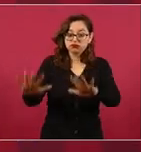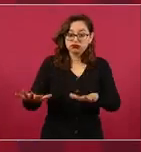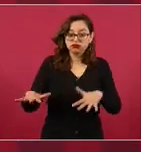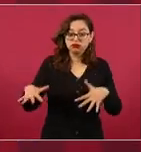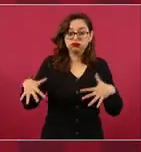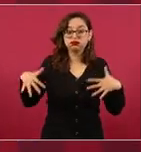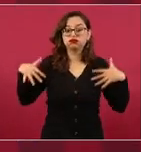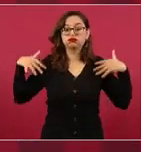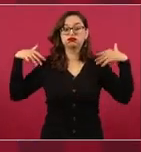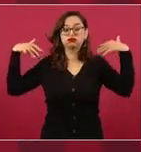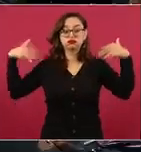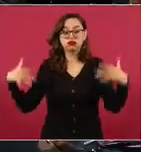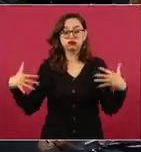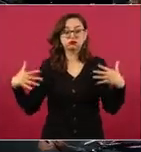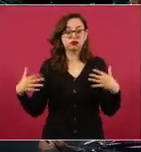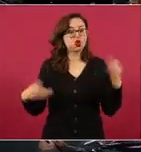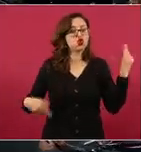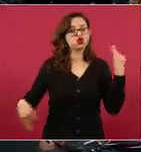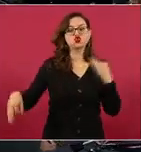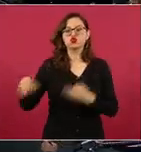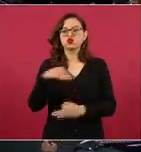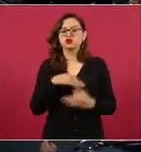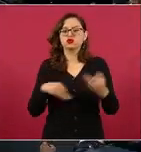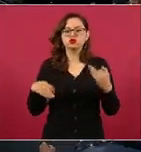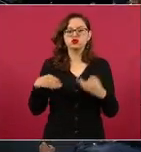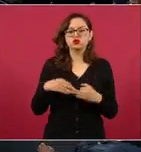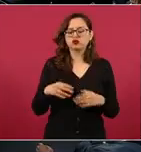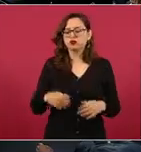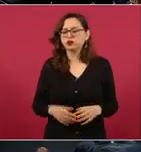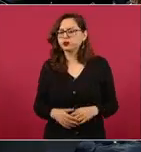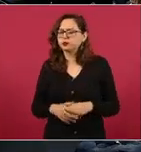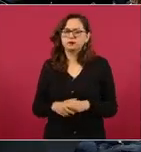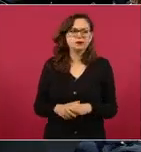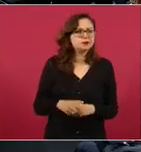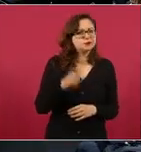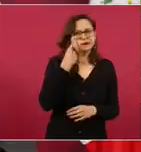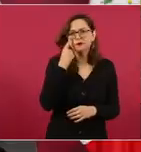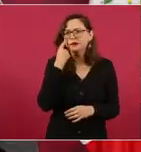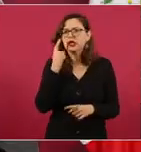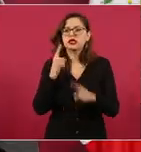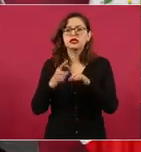y la gente dice, a ti te toca dar servicio,